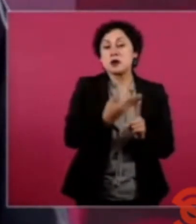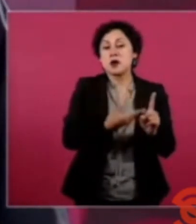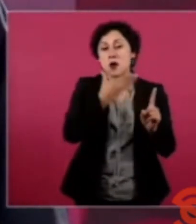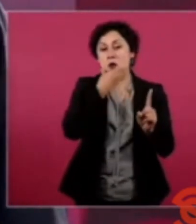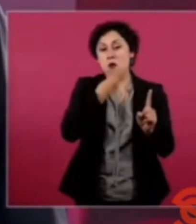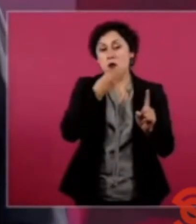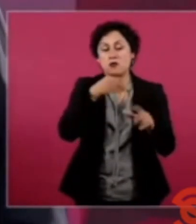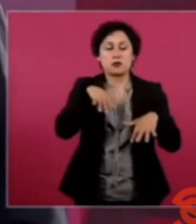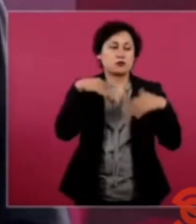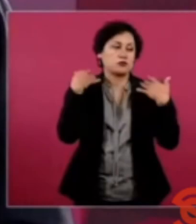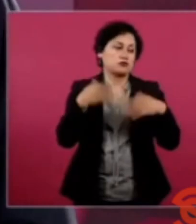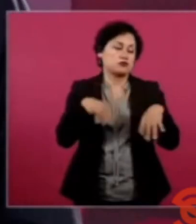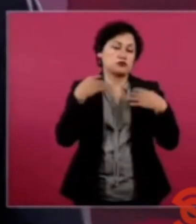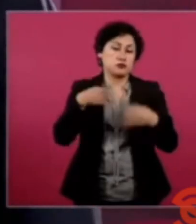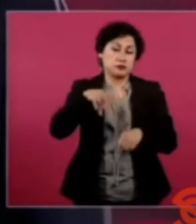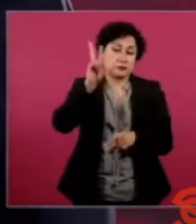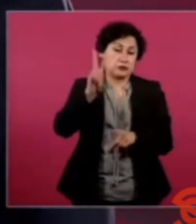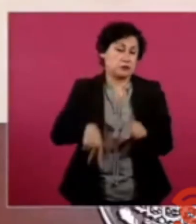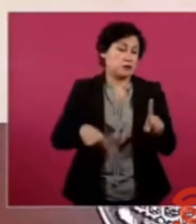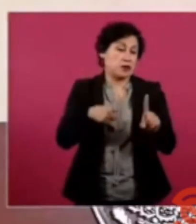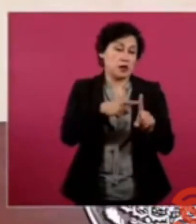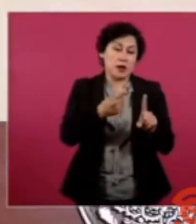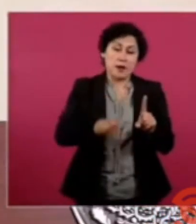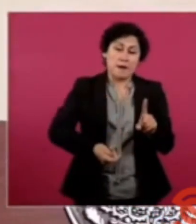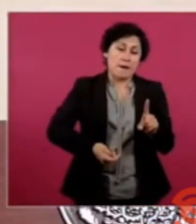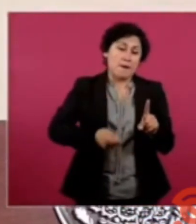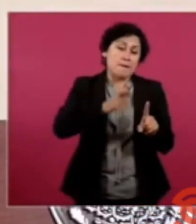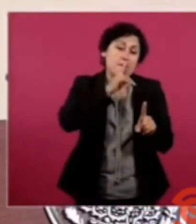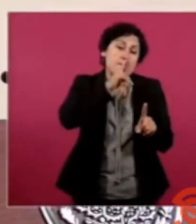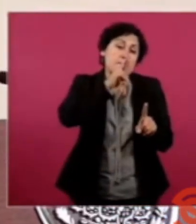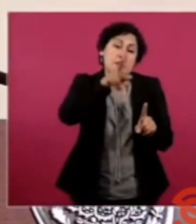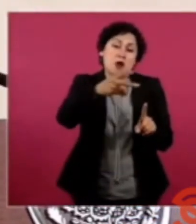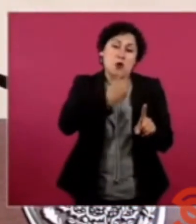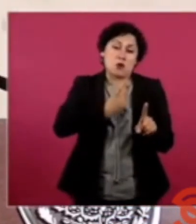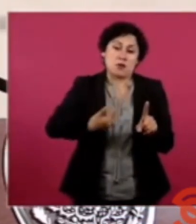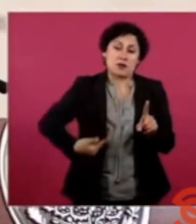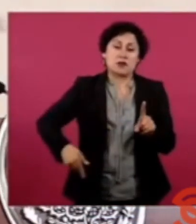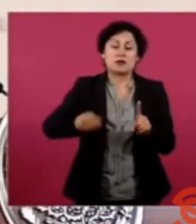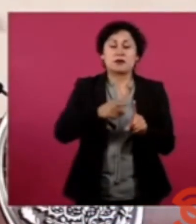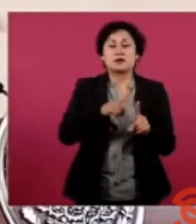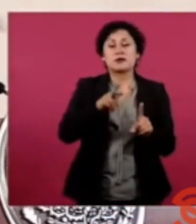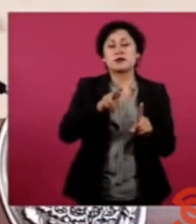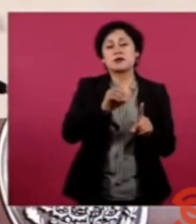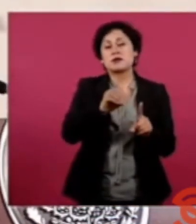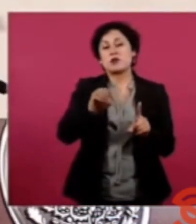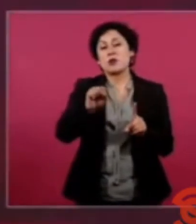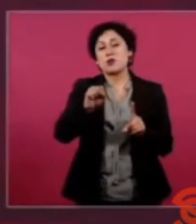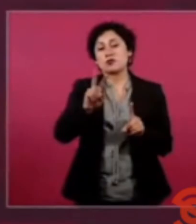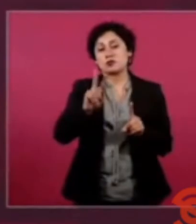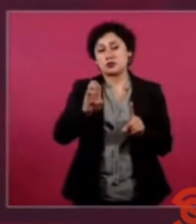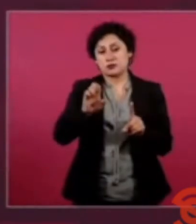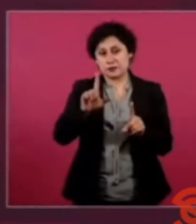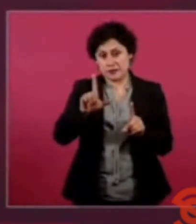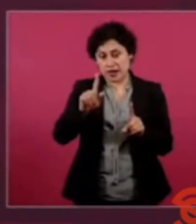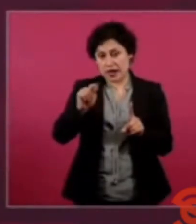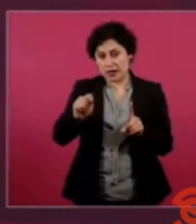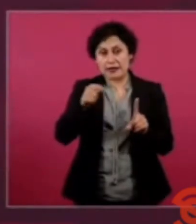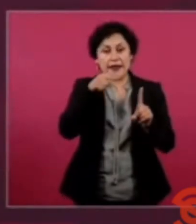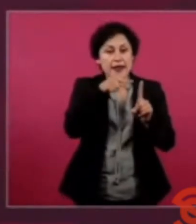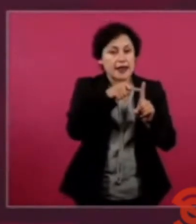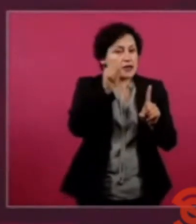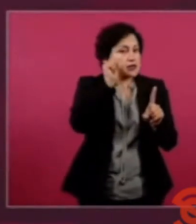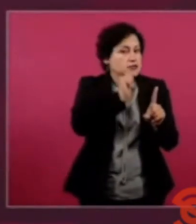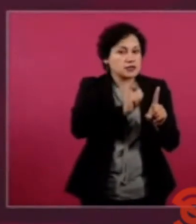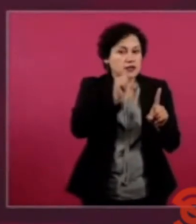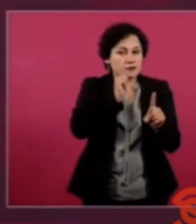de los mejores presidentes de Estados Unidos, Franklin Delano Roosevelt. Eso siempre respetó la decisión del